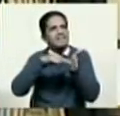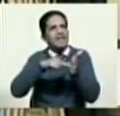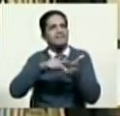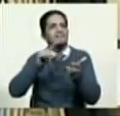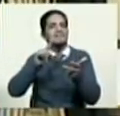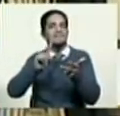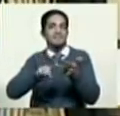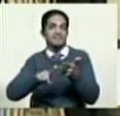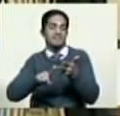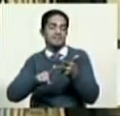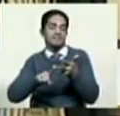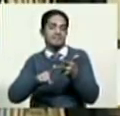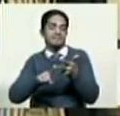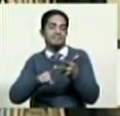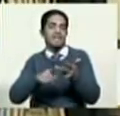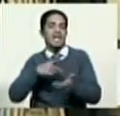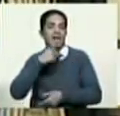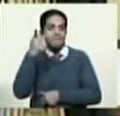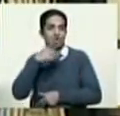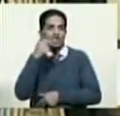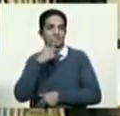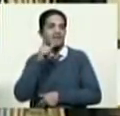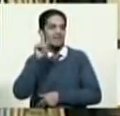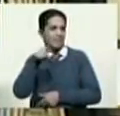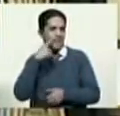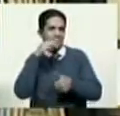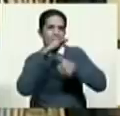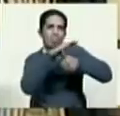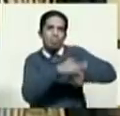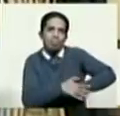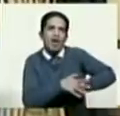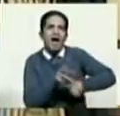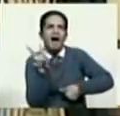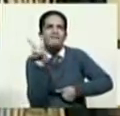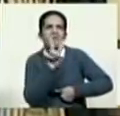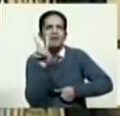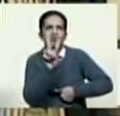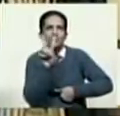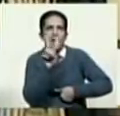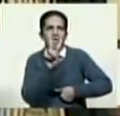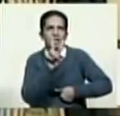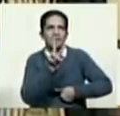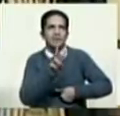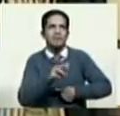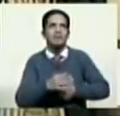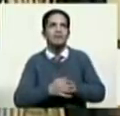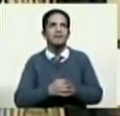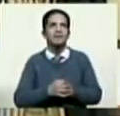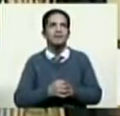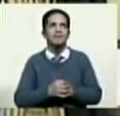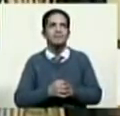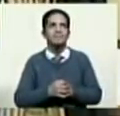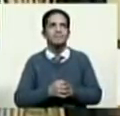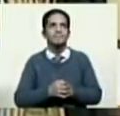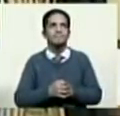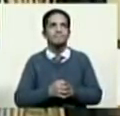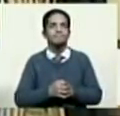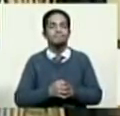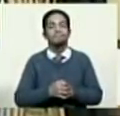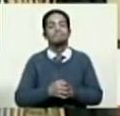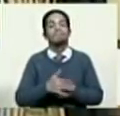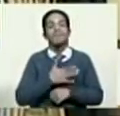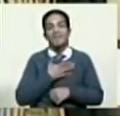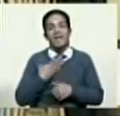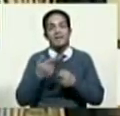ensayado y se ha aplicado a agresión contra Venezuela. Se pretende destruir países